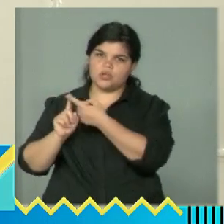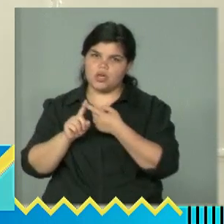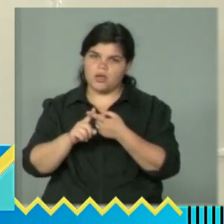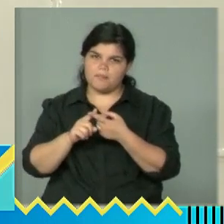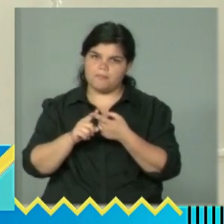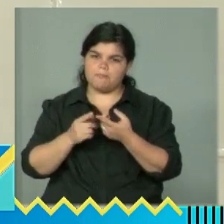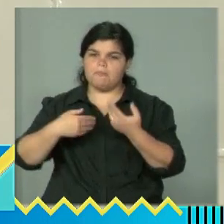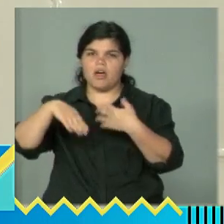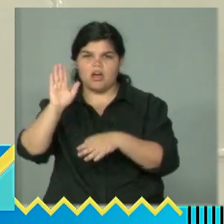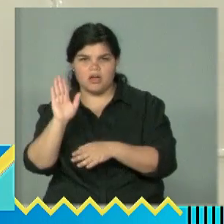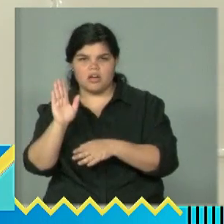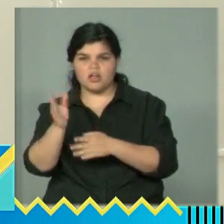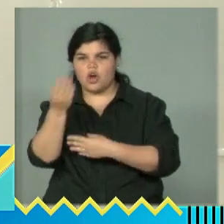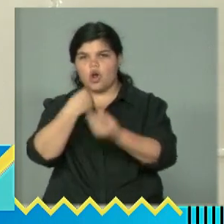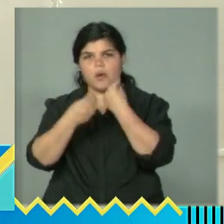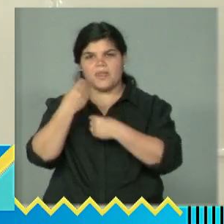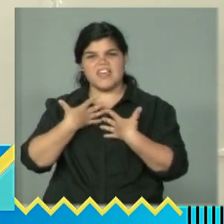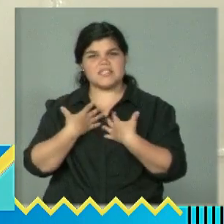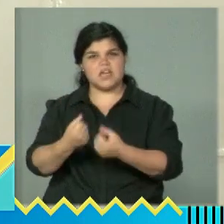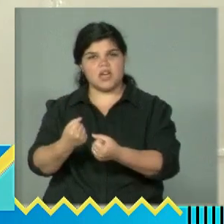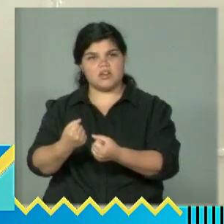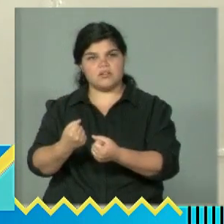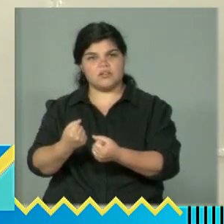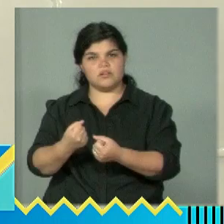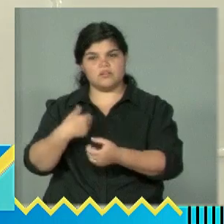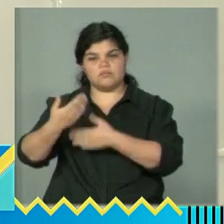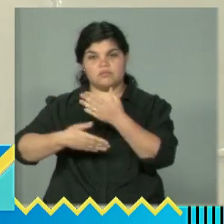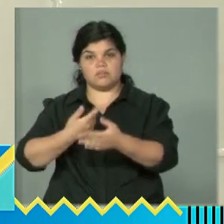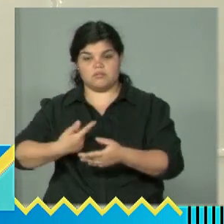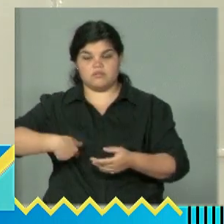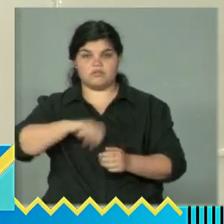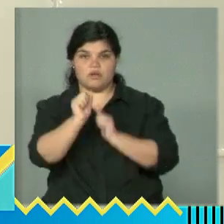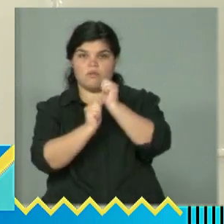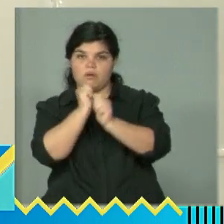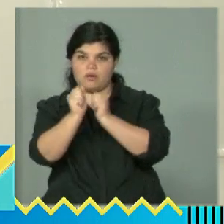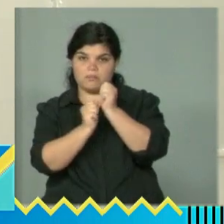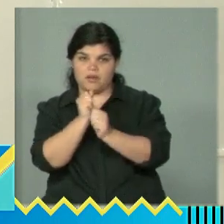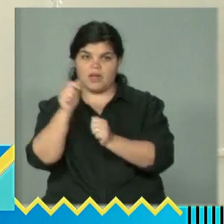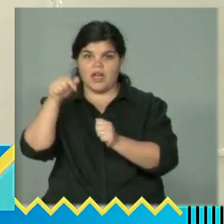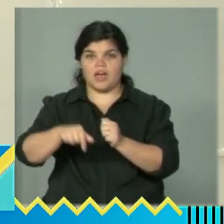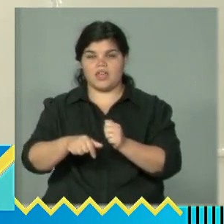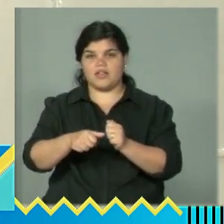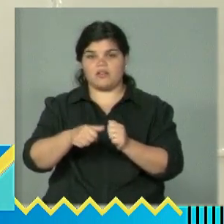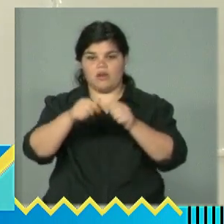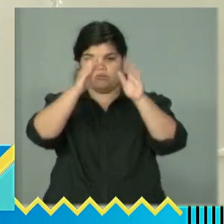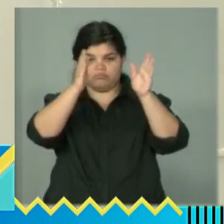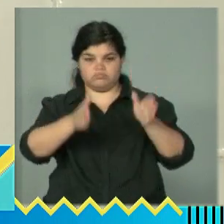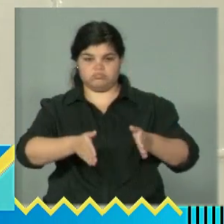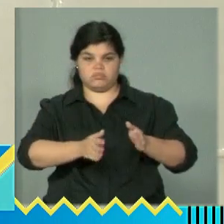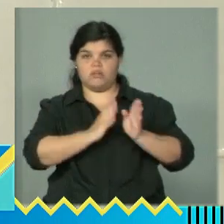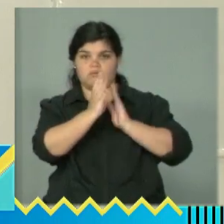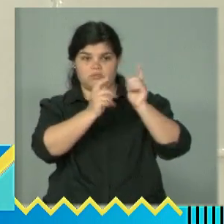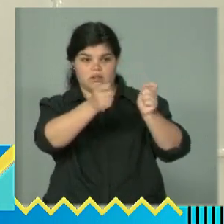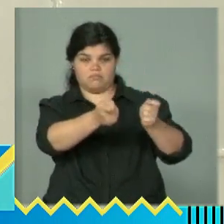sano, y hicimos como una máquina, más o menos, que es como un dispenser que